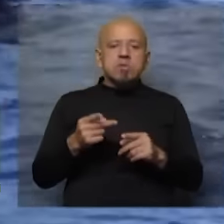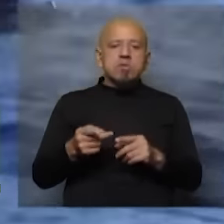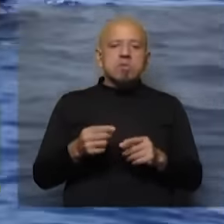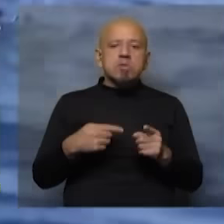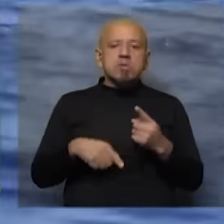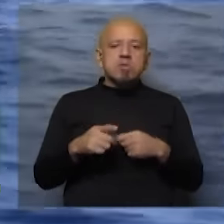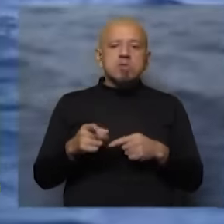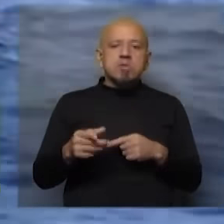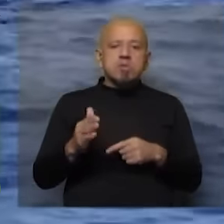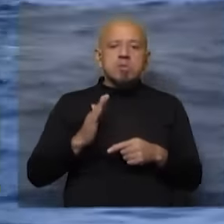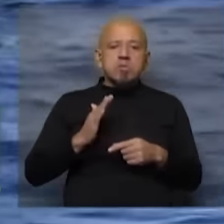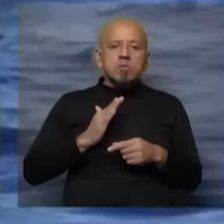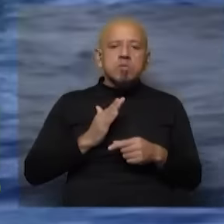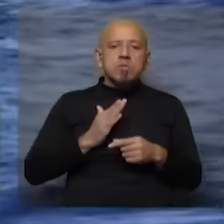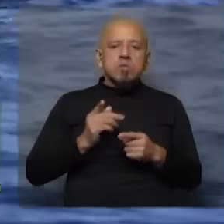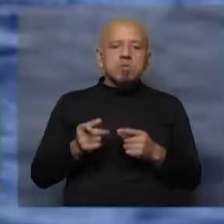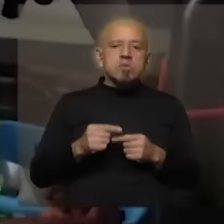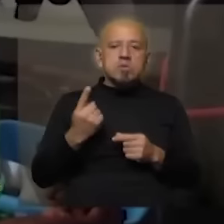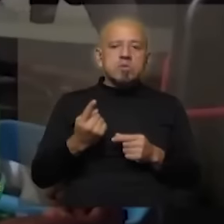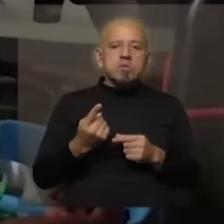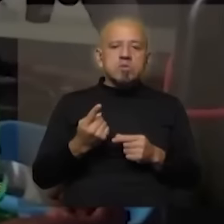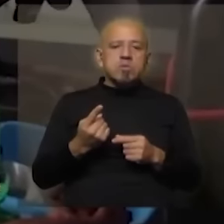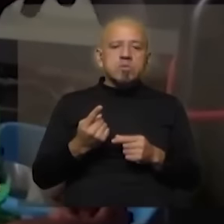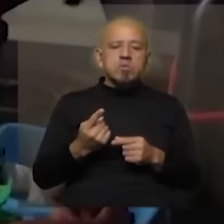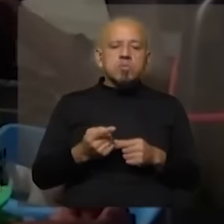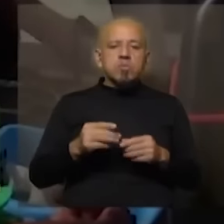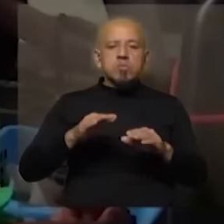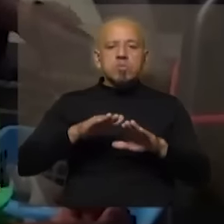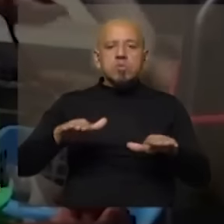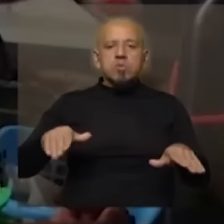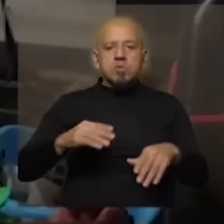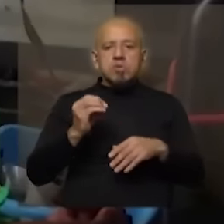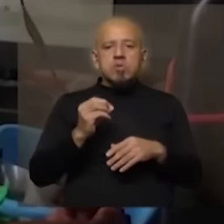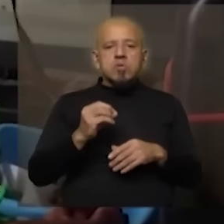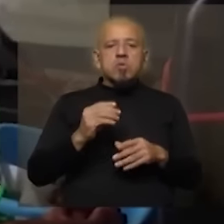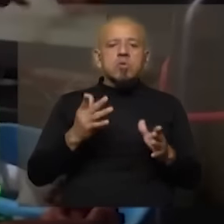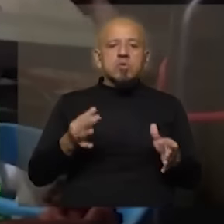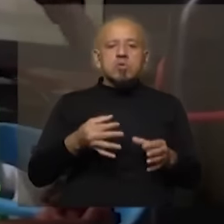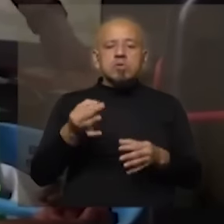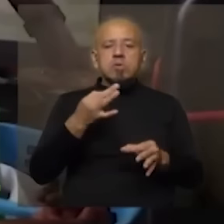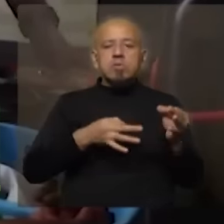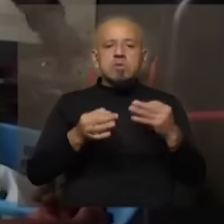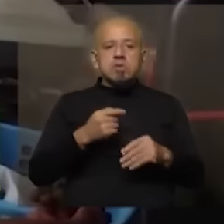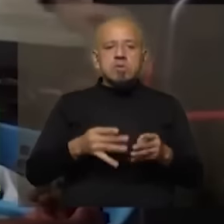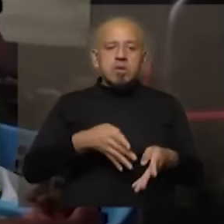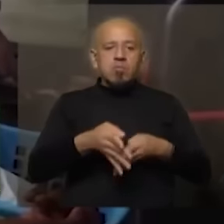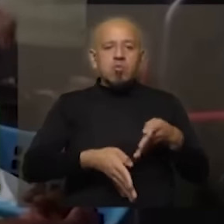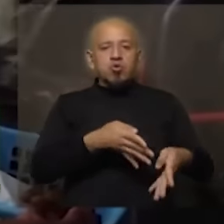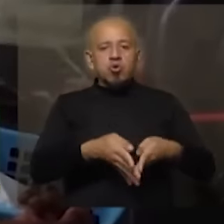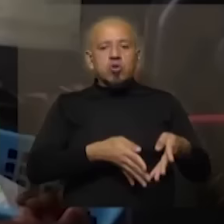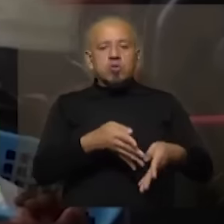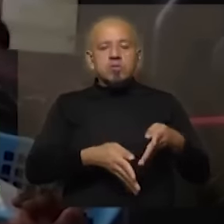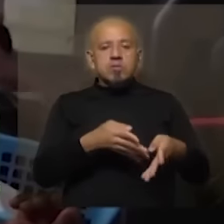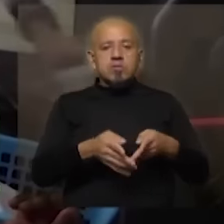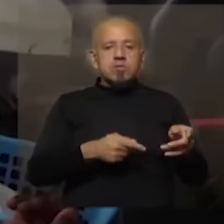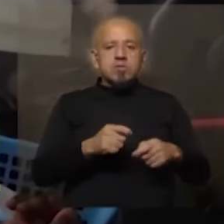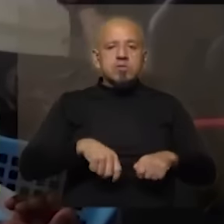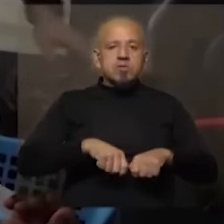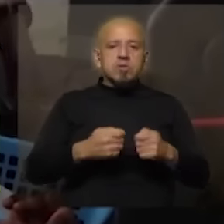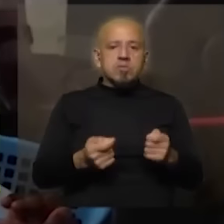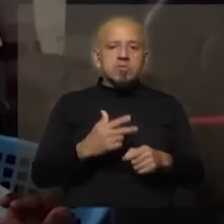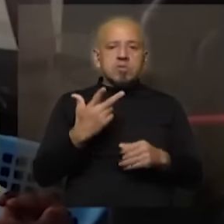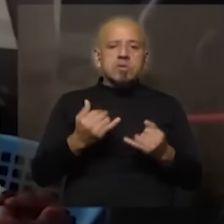entre ellas mujeres y al menos un niño, escribió la ONG al explicar que el motor de la barca se rompió 3 días después